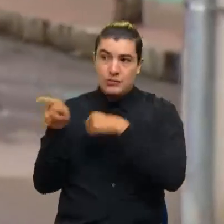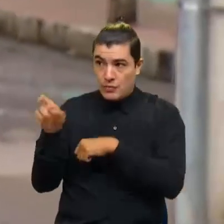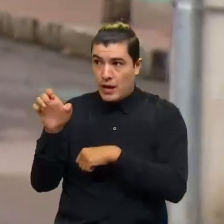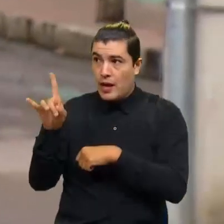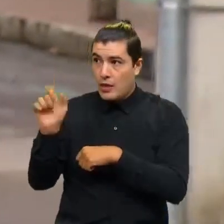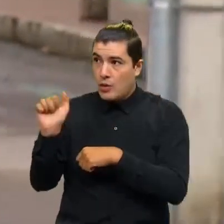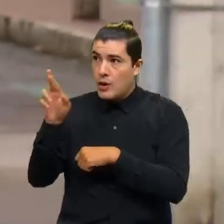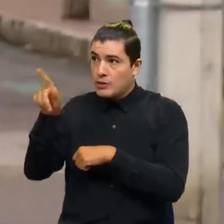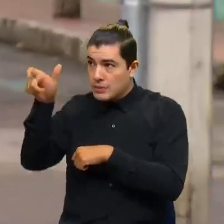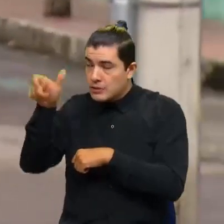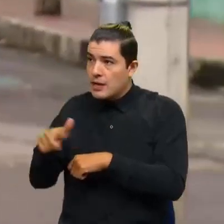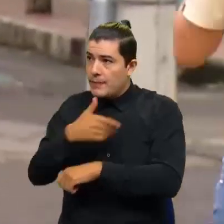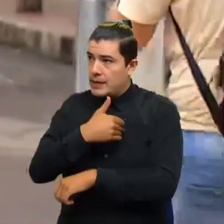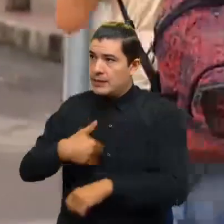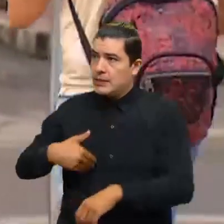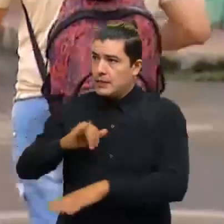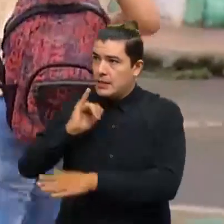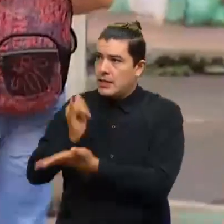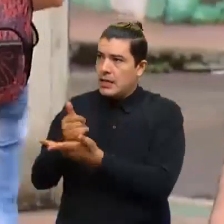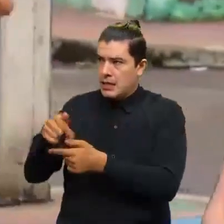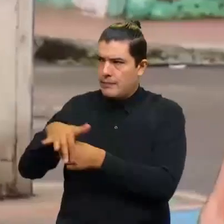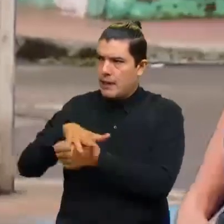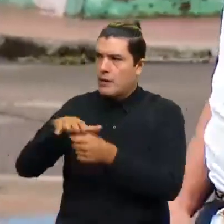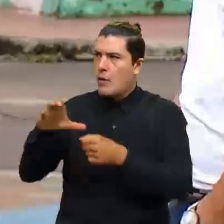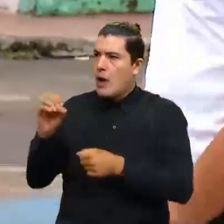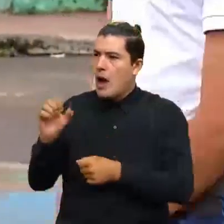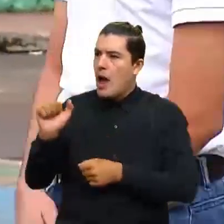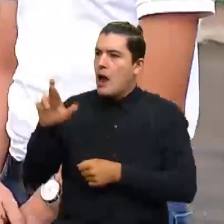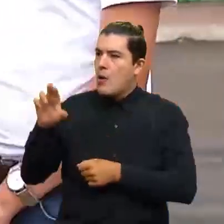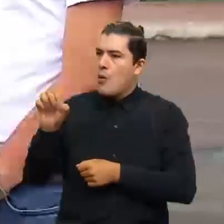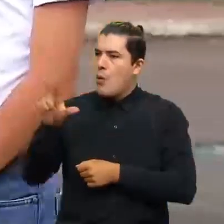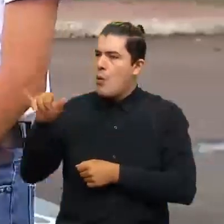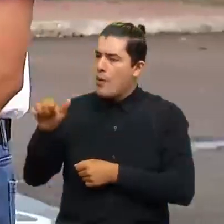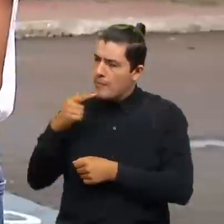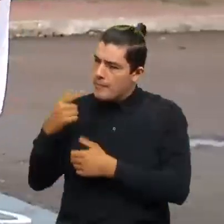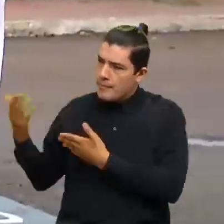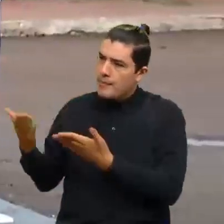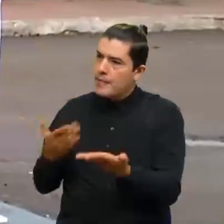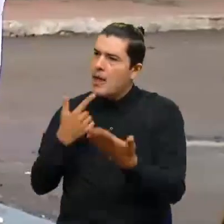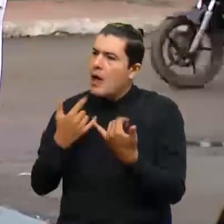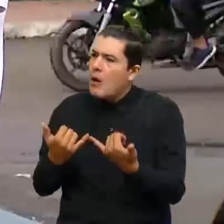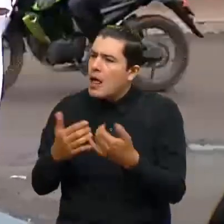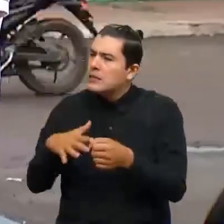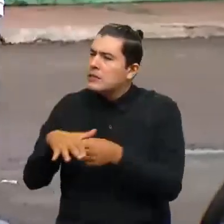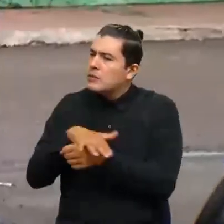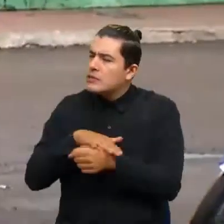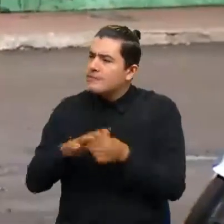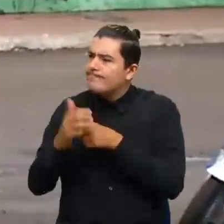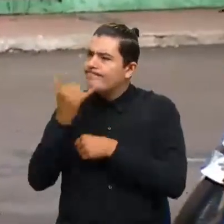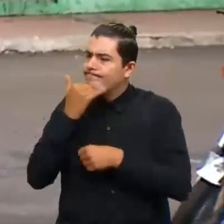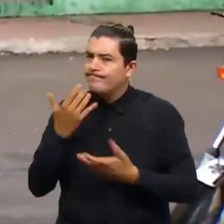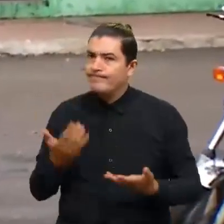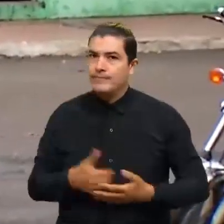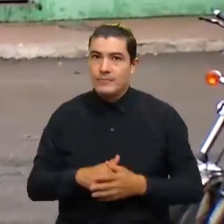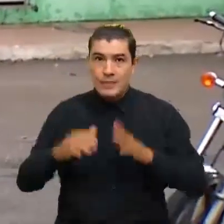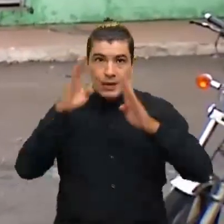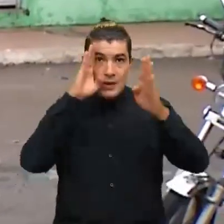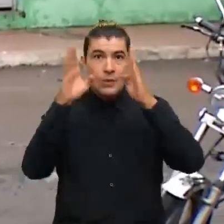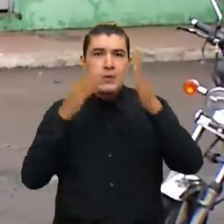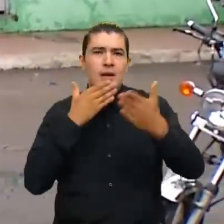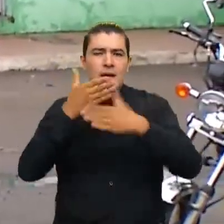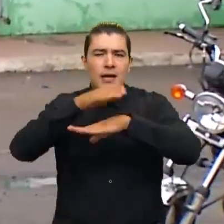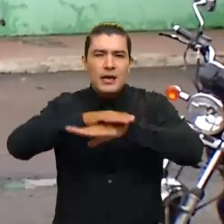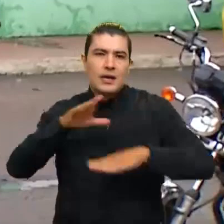presidente de la Junta de Acción Comunal de acá del barrio Carora. Edward, bienvenido a las cámaras de Oriente Noticias. ¿Qué se está presentando con estas cámaras? Bueno, buenas tardes a todos